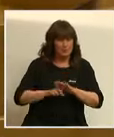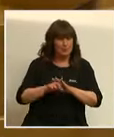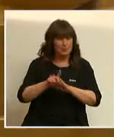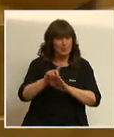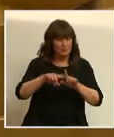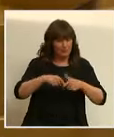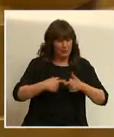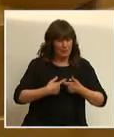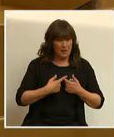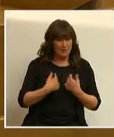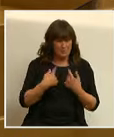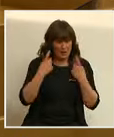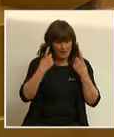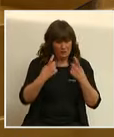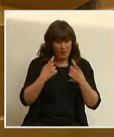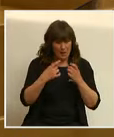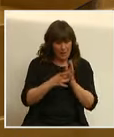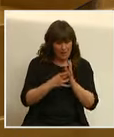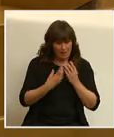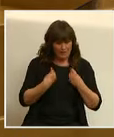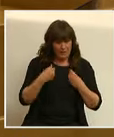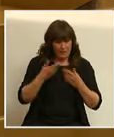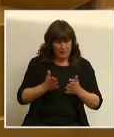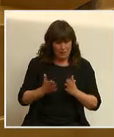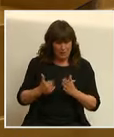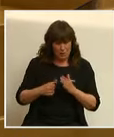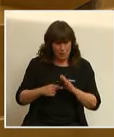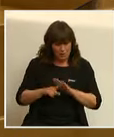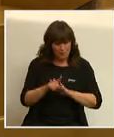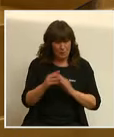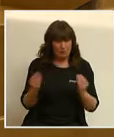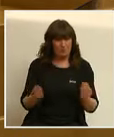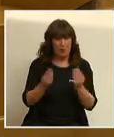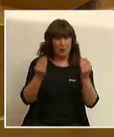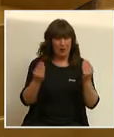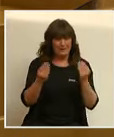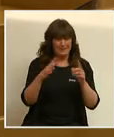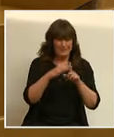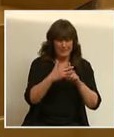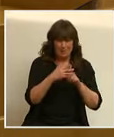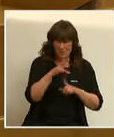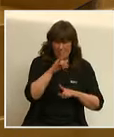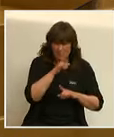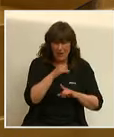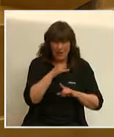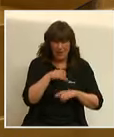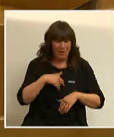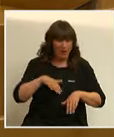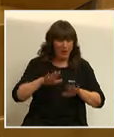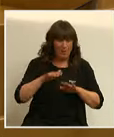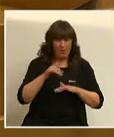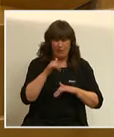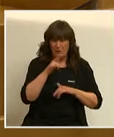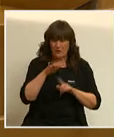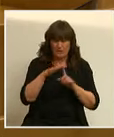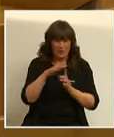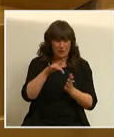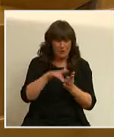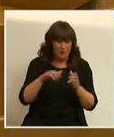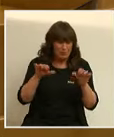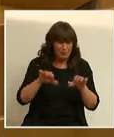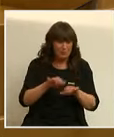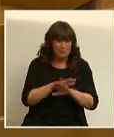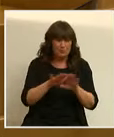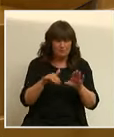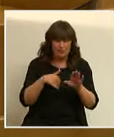mejorar la calidad de vida de sus hijos y que ni las peores circunstancias ni los acontecimientos más desafortunados les impiden